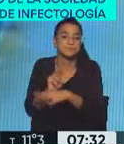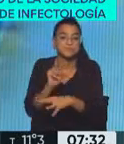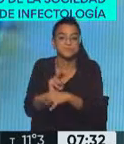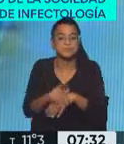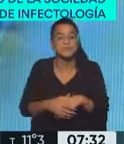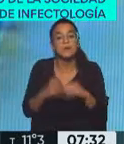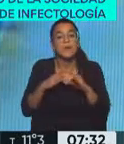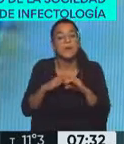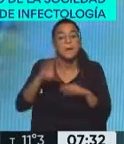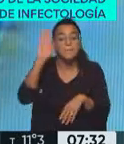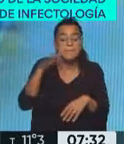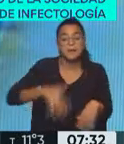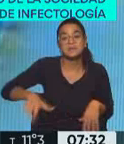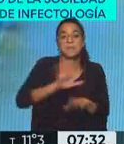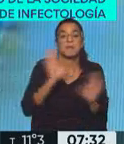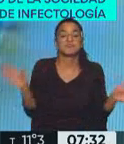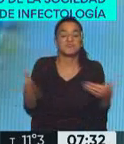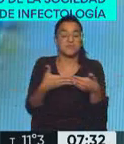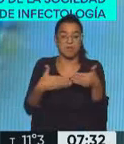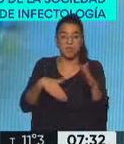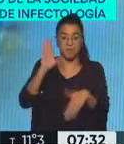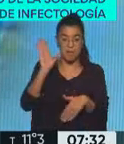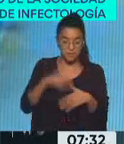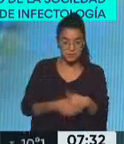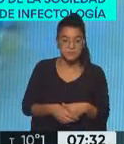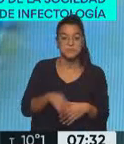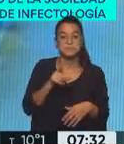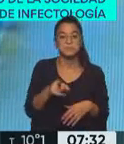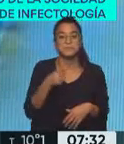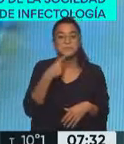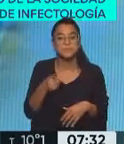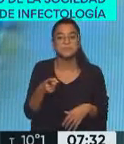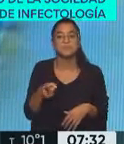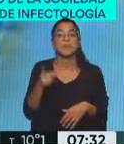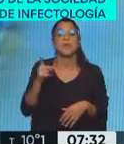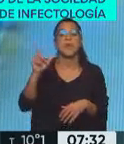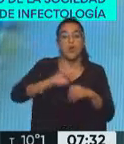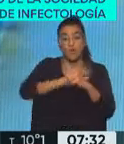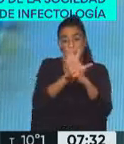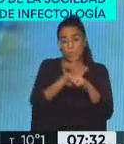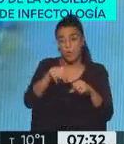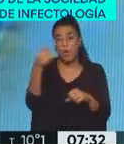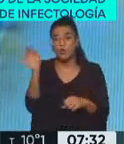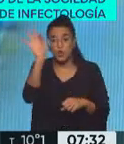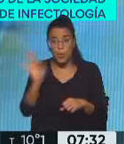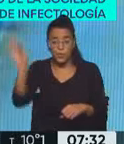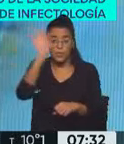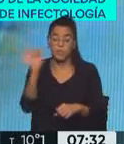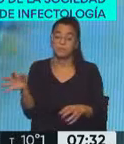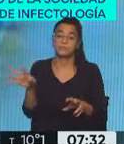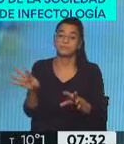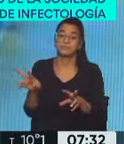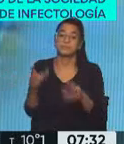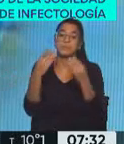especialmente en los espacios cerrados sepamos que justamente tanto el cobit como otros virus respiratorios se transmiten a